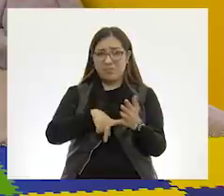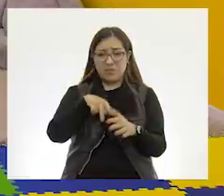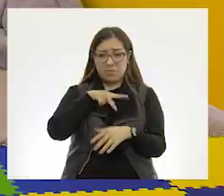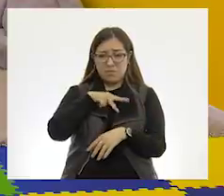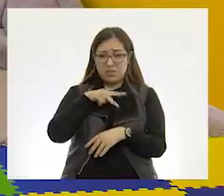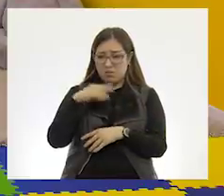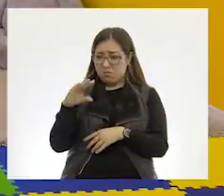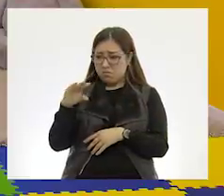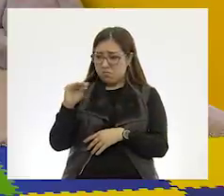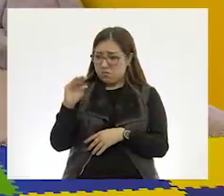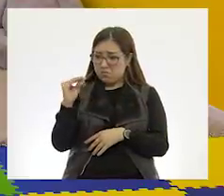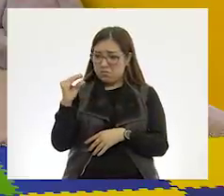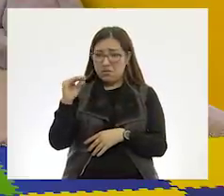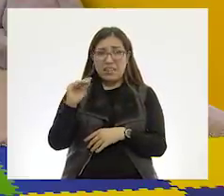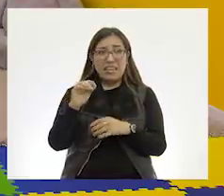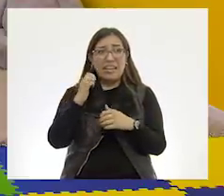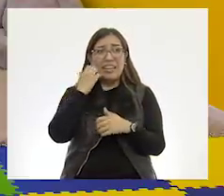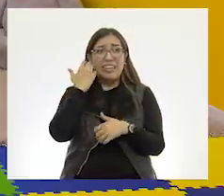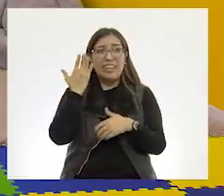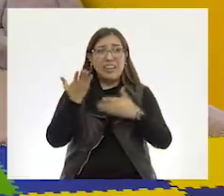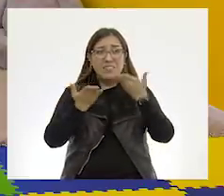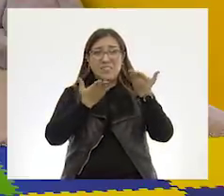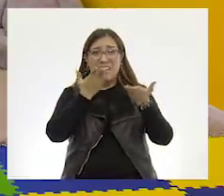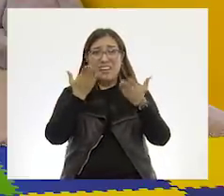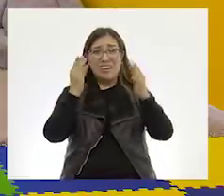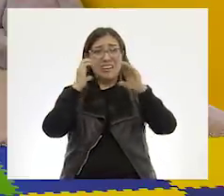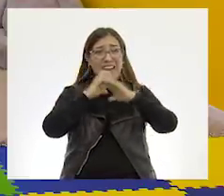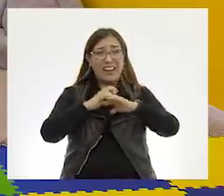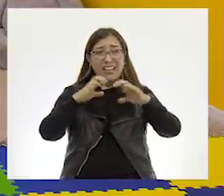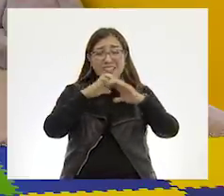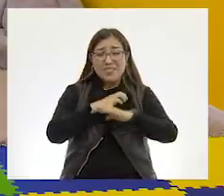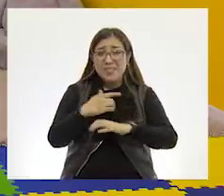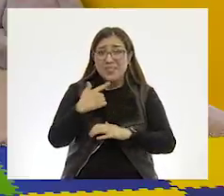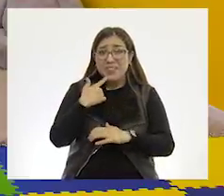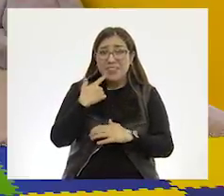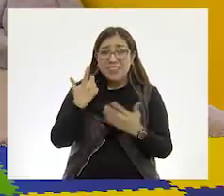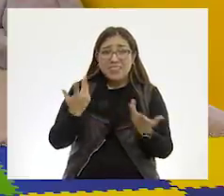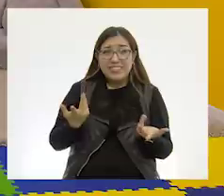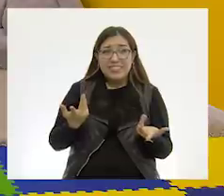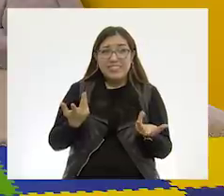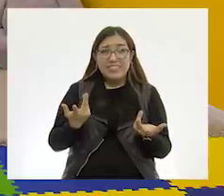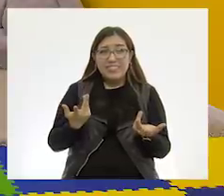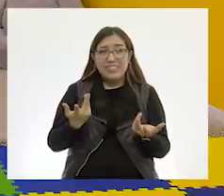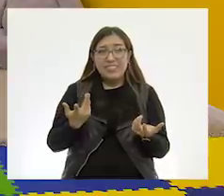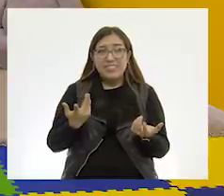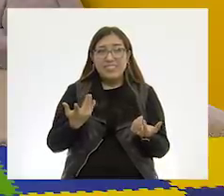vida. Quiere bailar y cantar esta canción. ¡Ay!